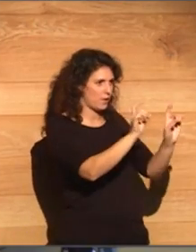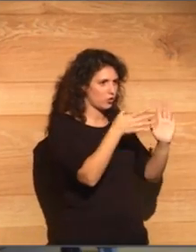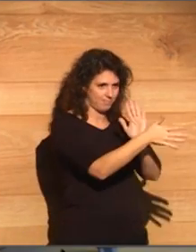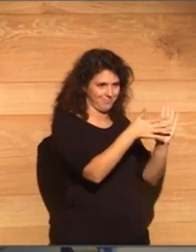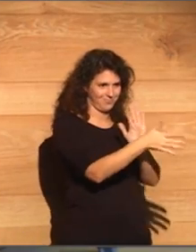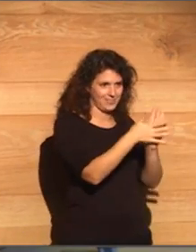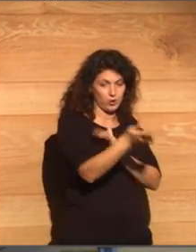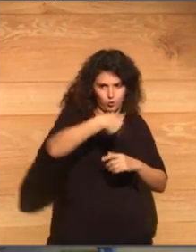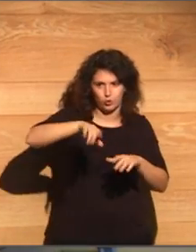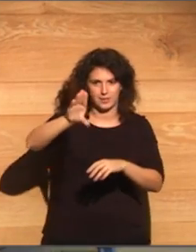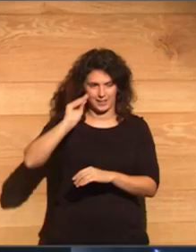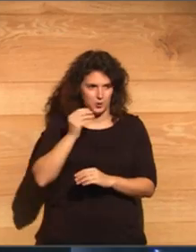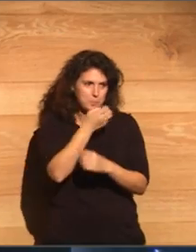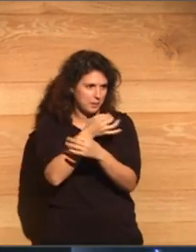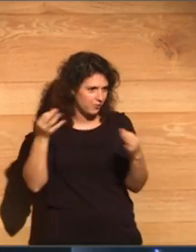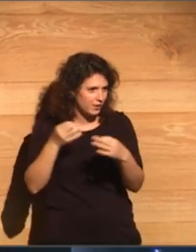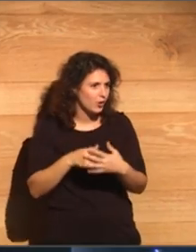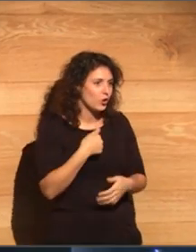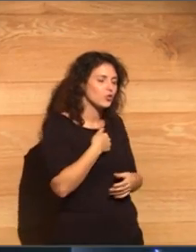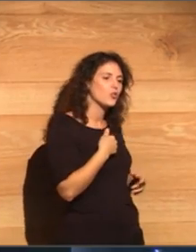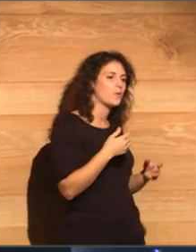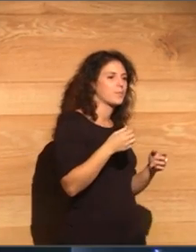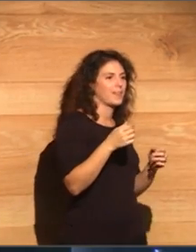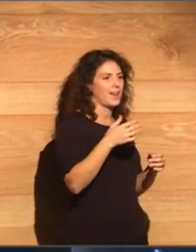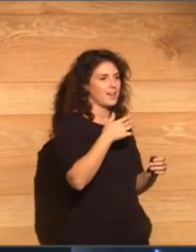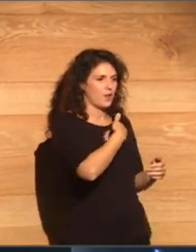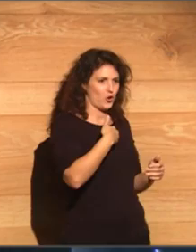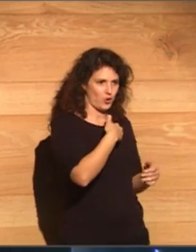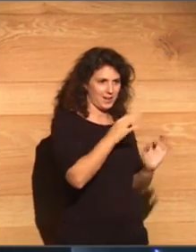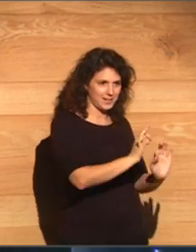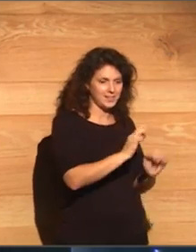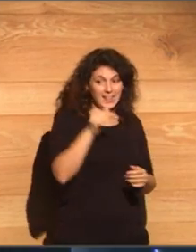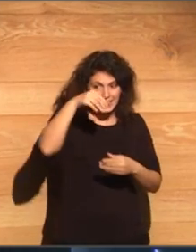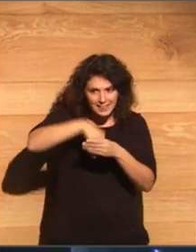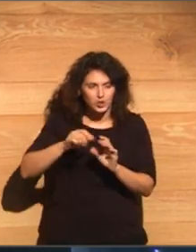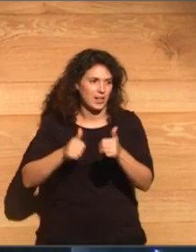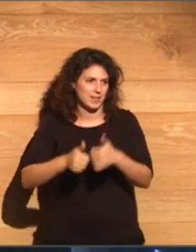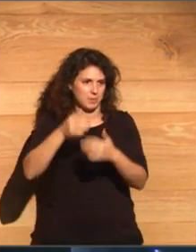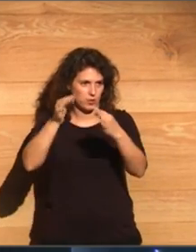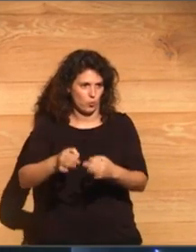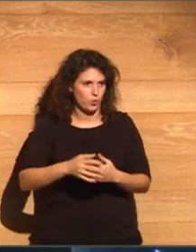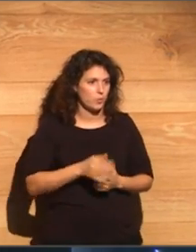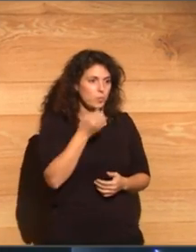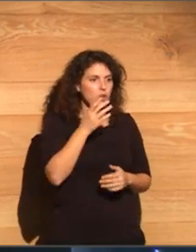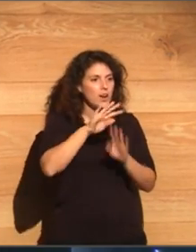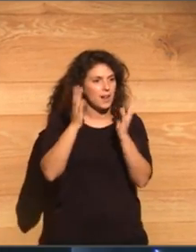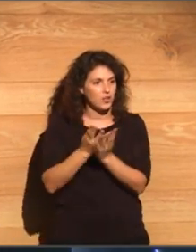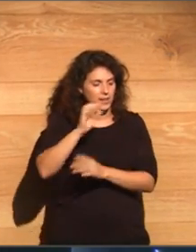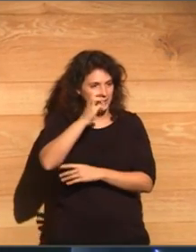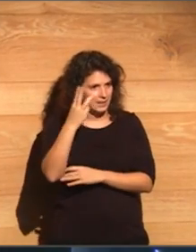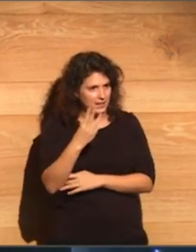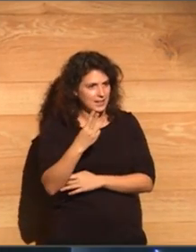entendido. Esto va a caer, ¿eh? Esto cae. Me he puesto un poco en ese tono, os pido perdón. Cae en el examen. Bueno, pues es verdad que Nacional 3 él mismo